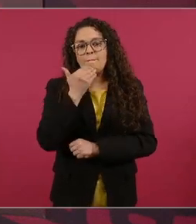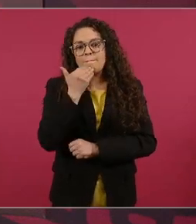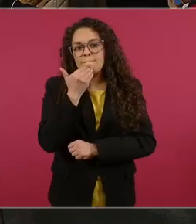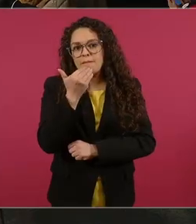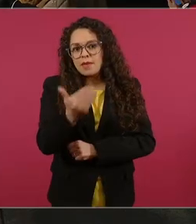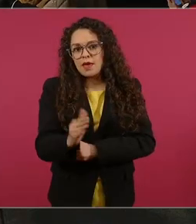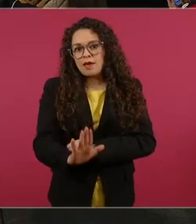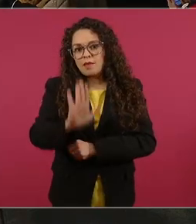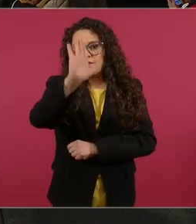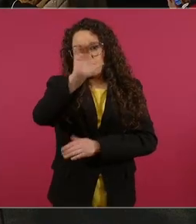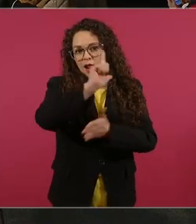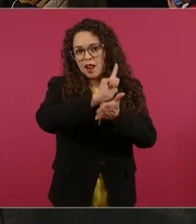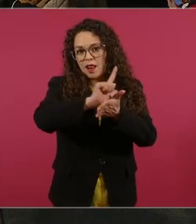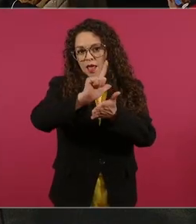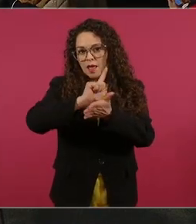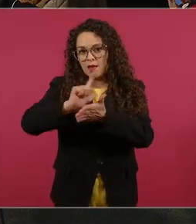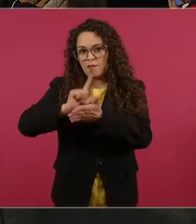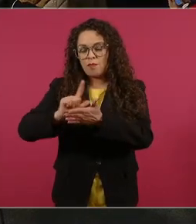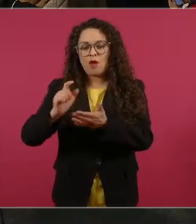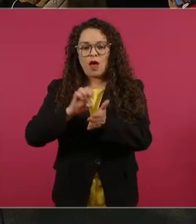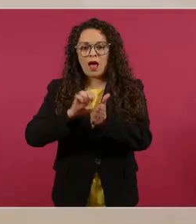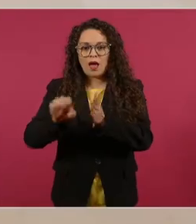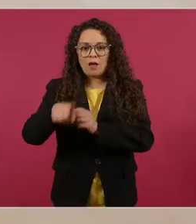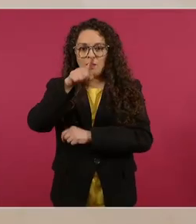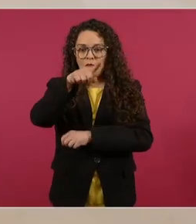como se limpian las escaleras, de arriba para abajo.